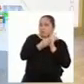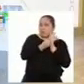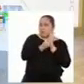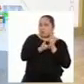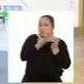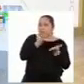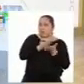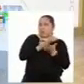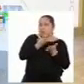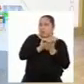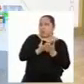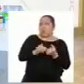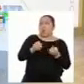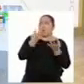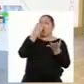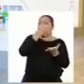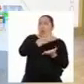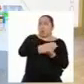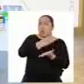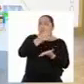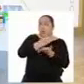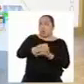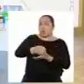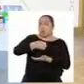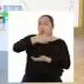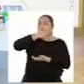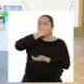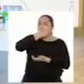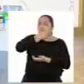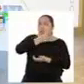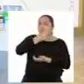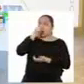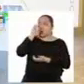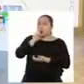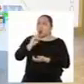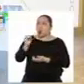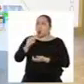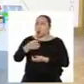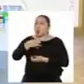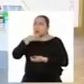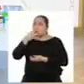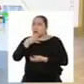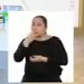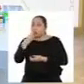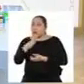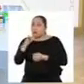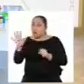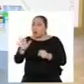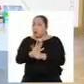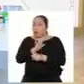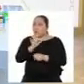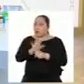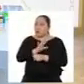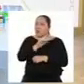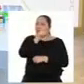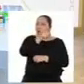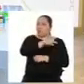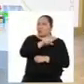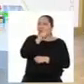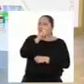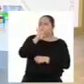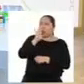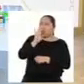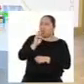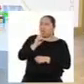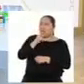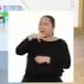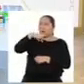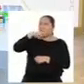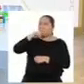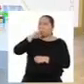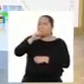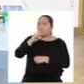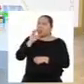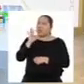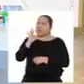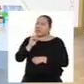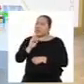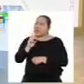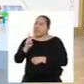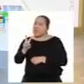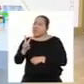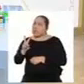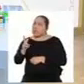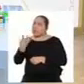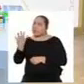probando cuántas tazas de leche y cuántas manzanas necesita Pepe para completar exactamente esos 27 gramos de proteínas y